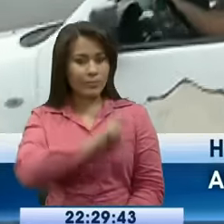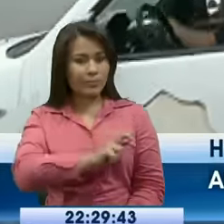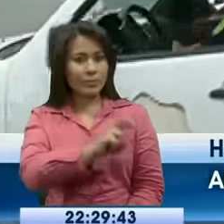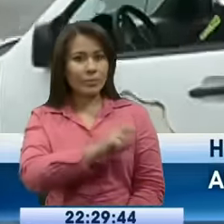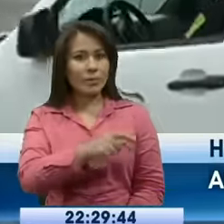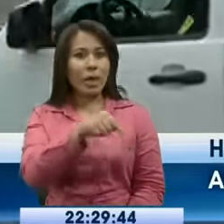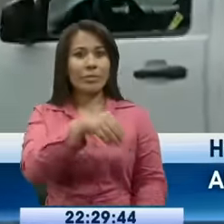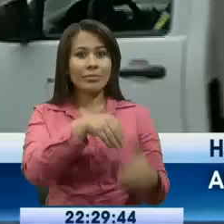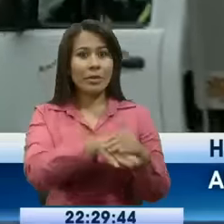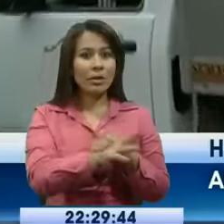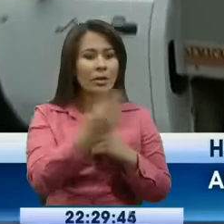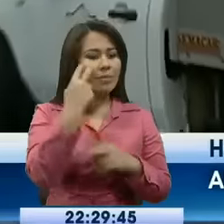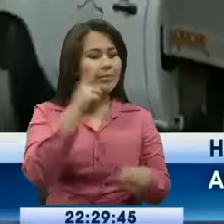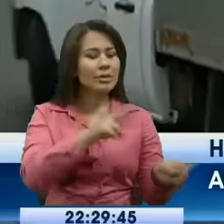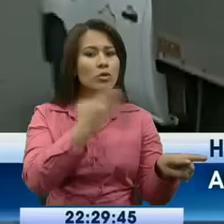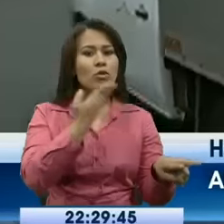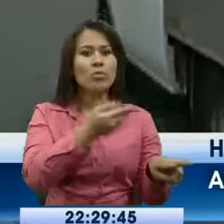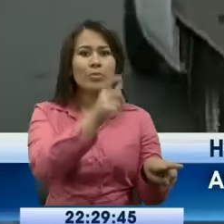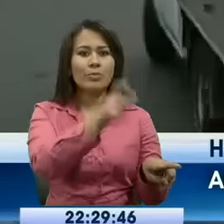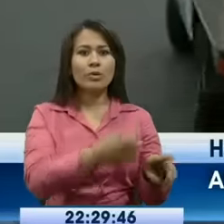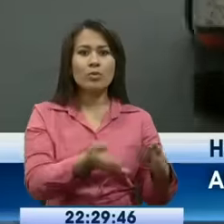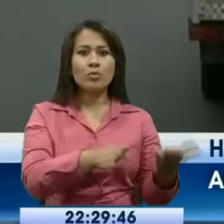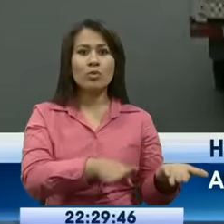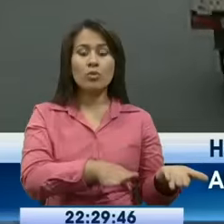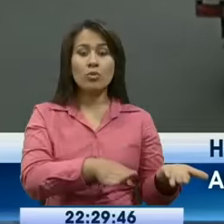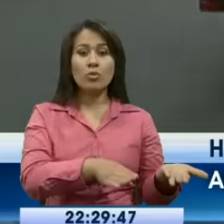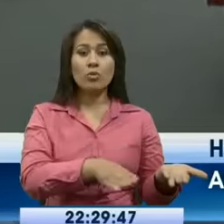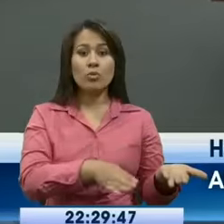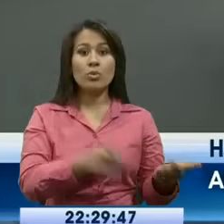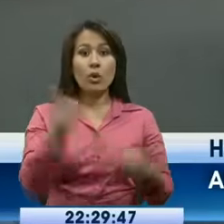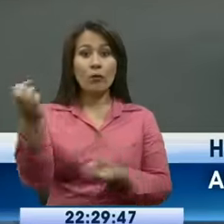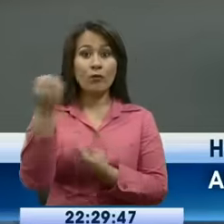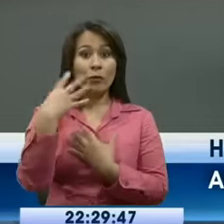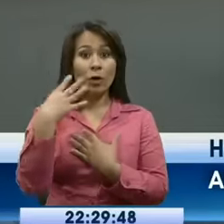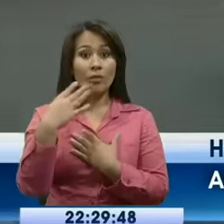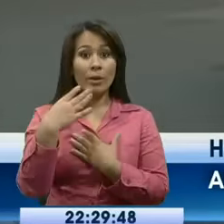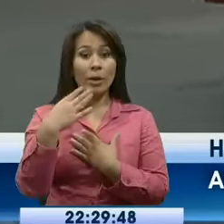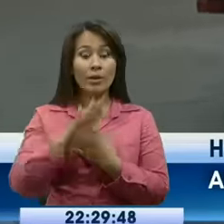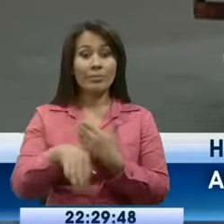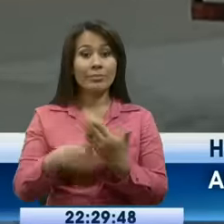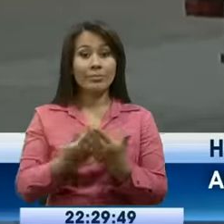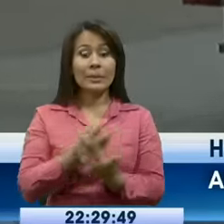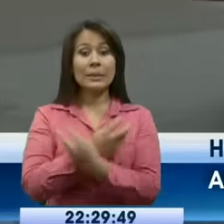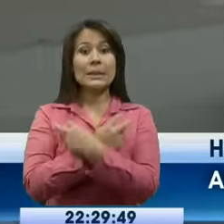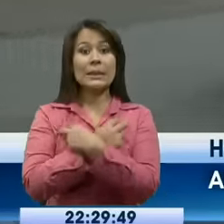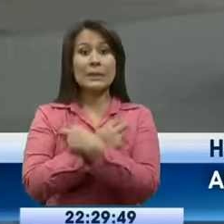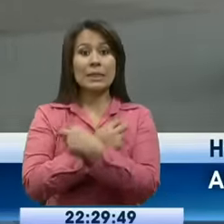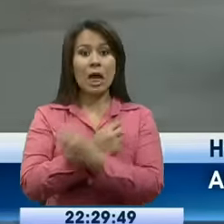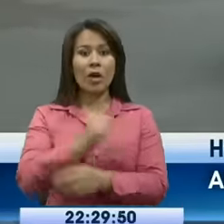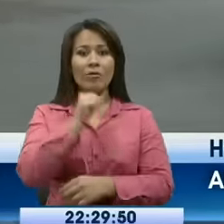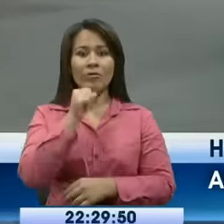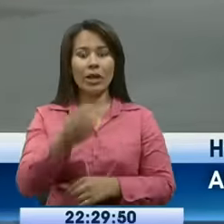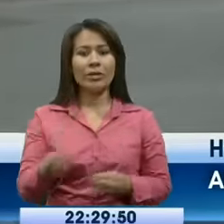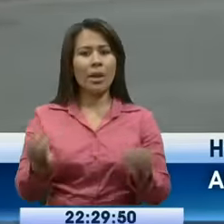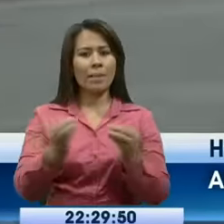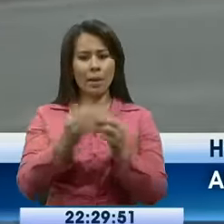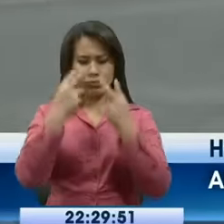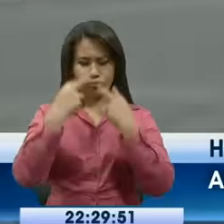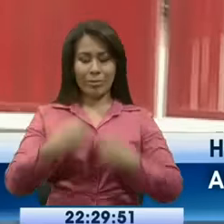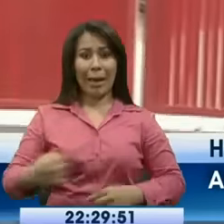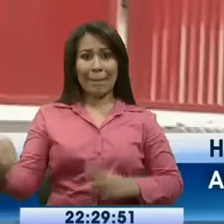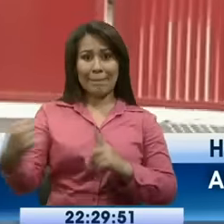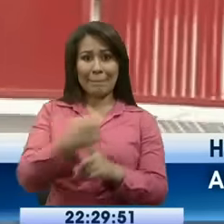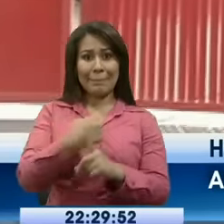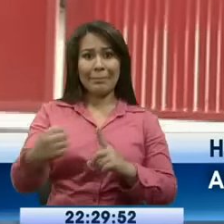Vida llegaron para investigar las circunstancias del hecho. Según el primer informe, el cadáver no presentaba ningún signo de